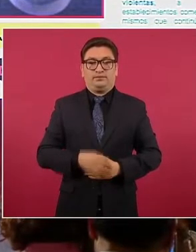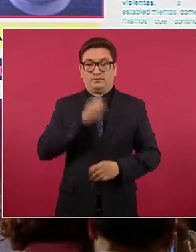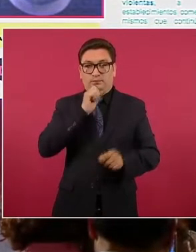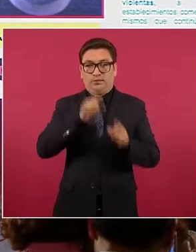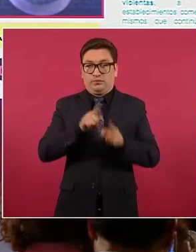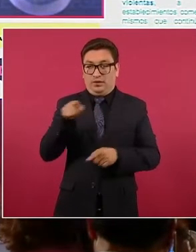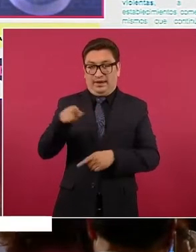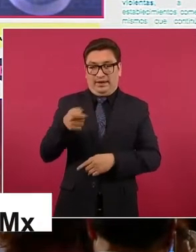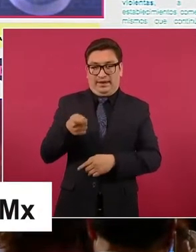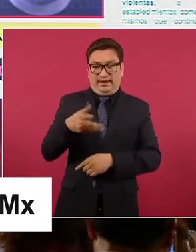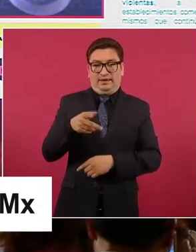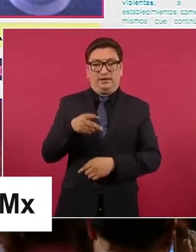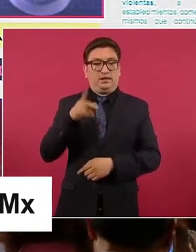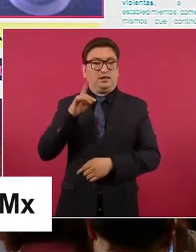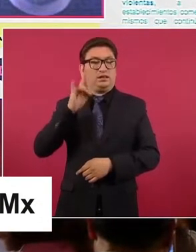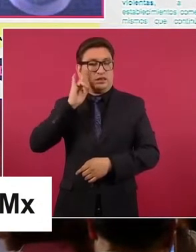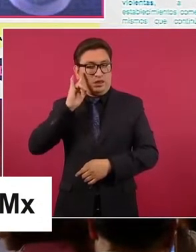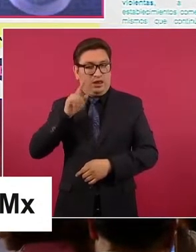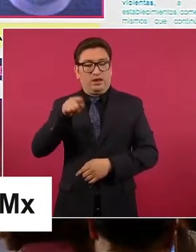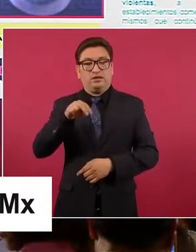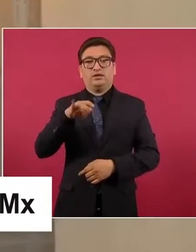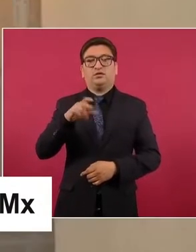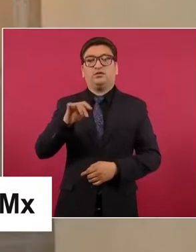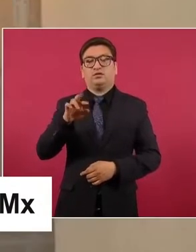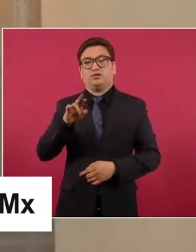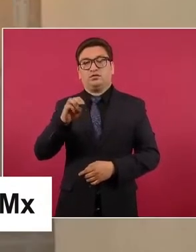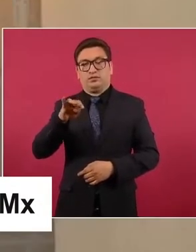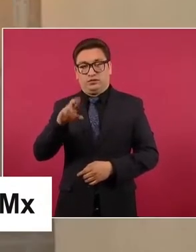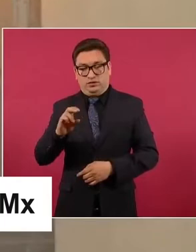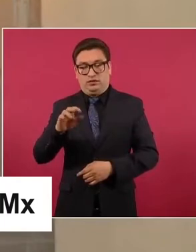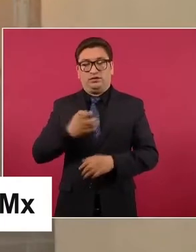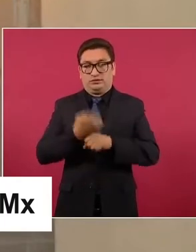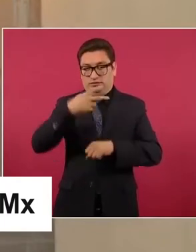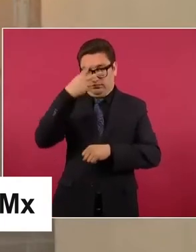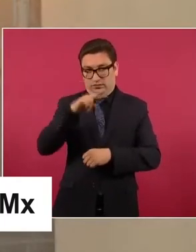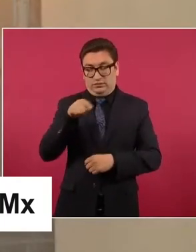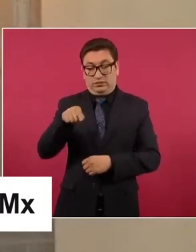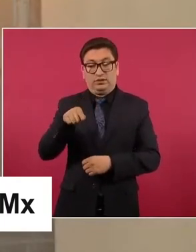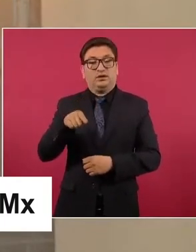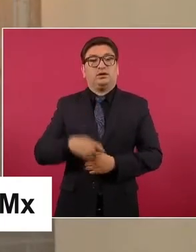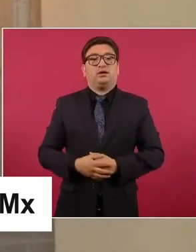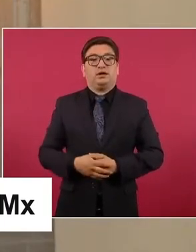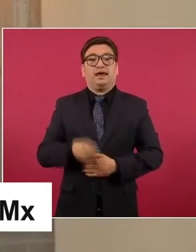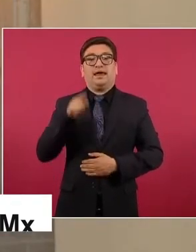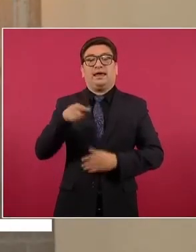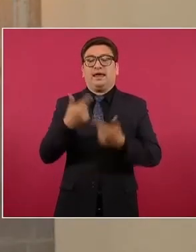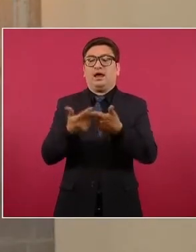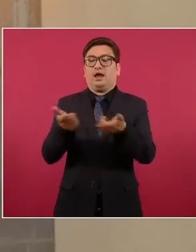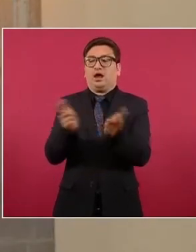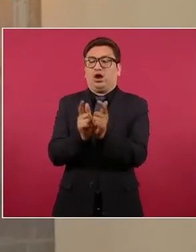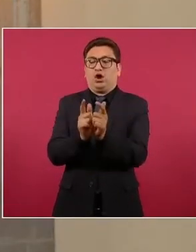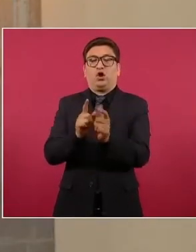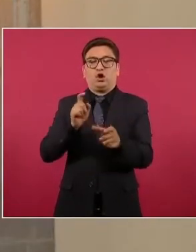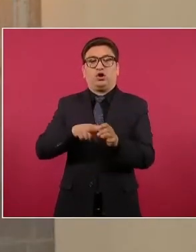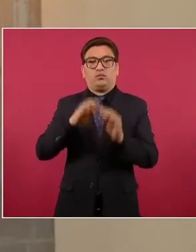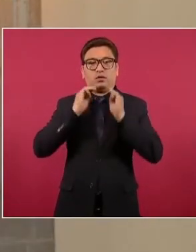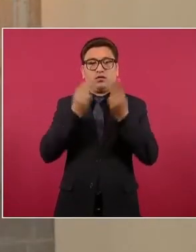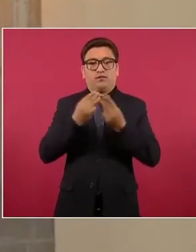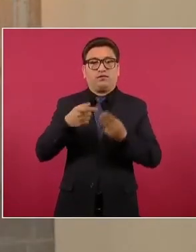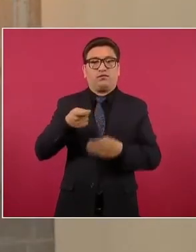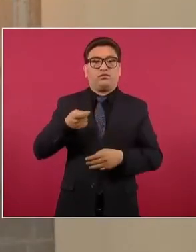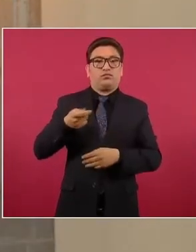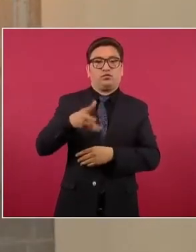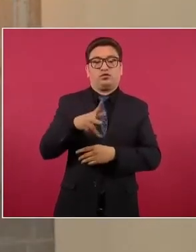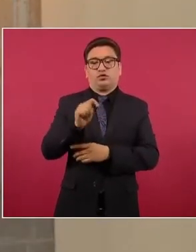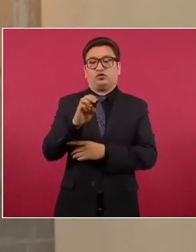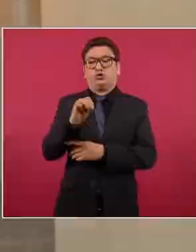Diablo en Nicolás Romero, Estado de México, quien es parte de una organización criminal conocida como